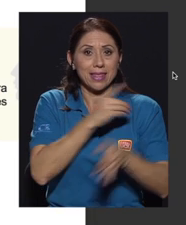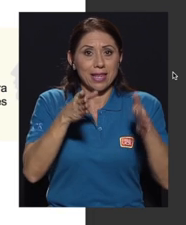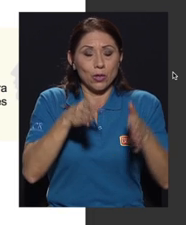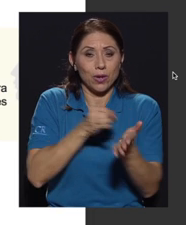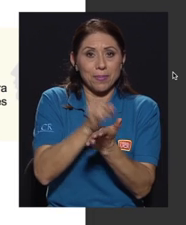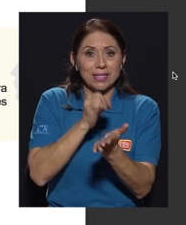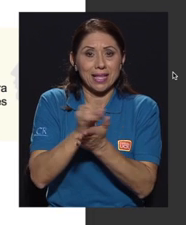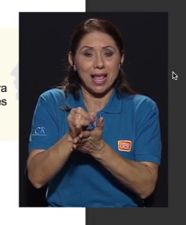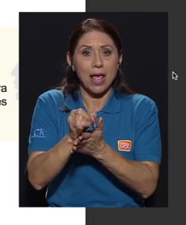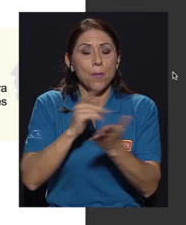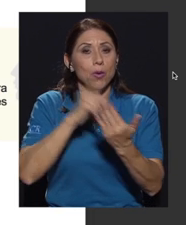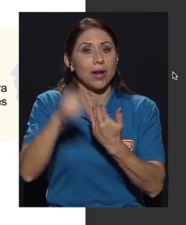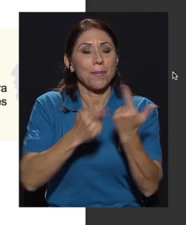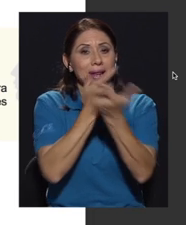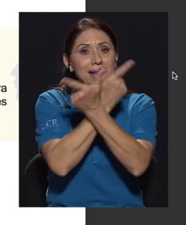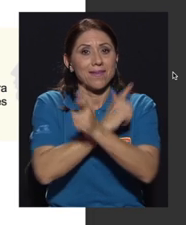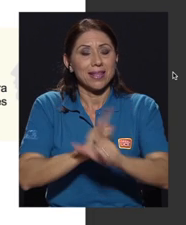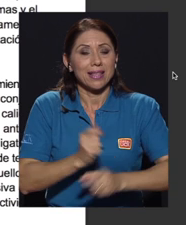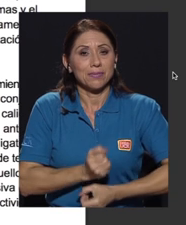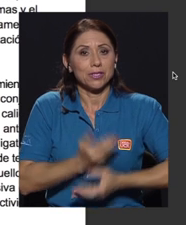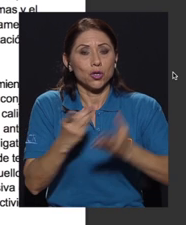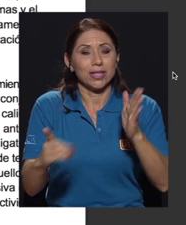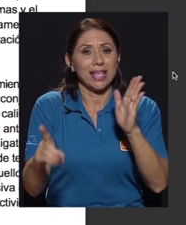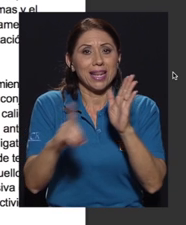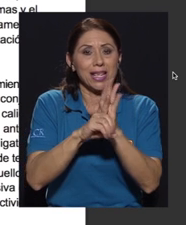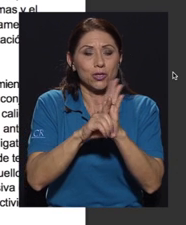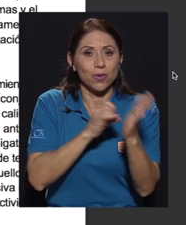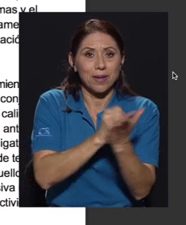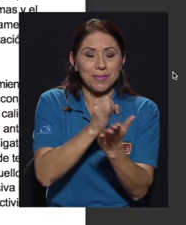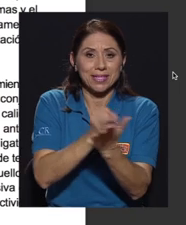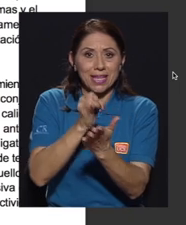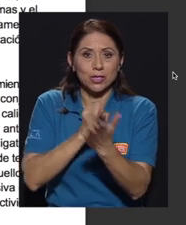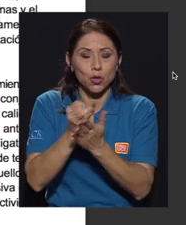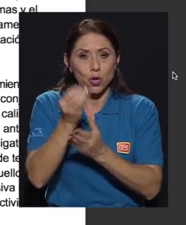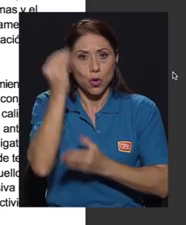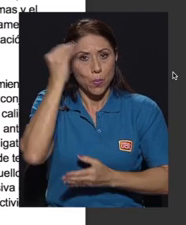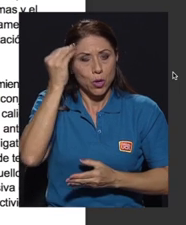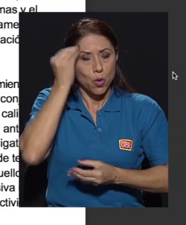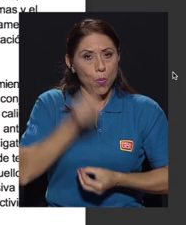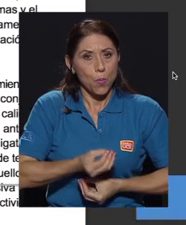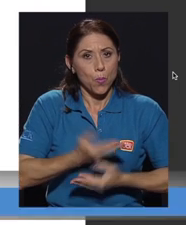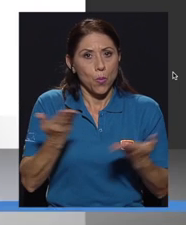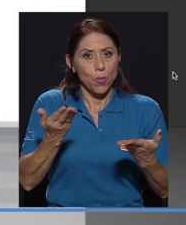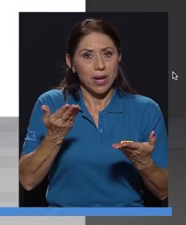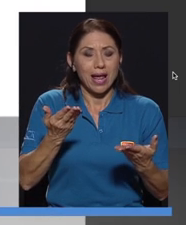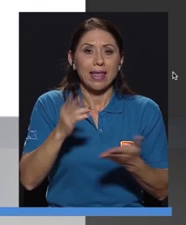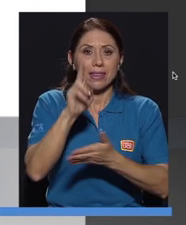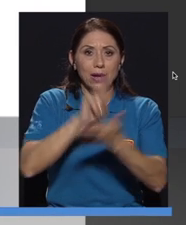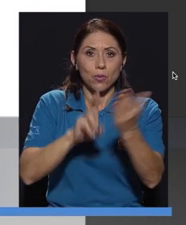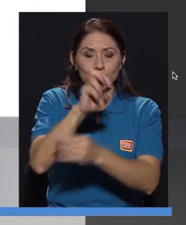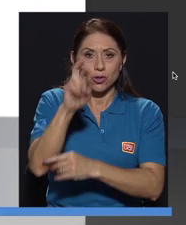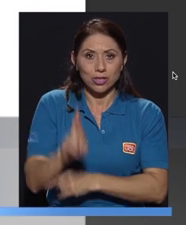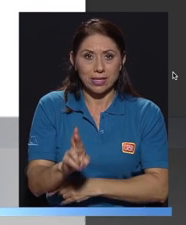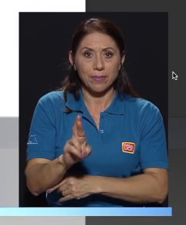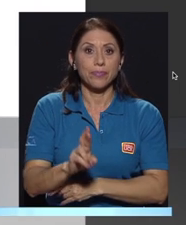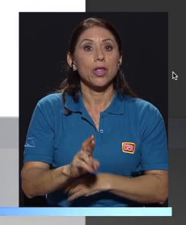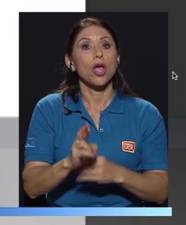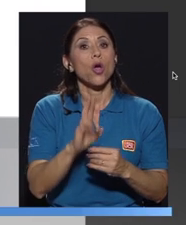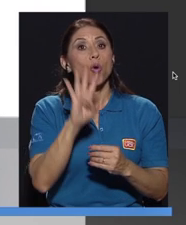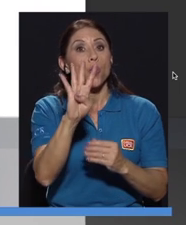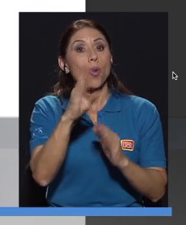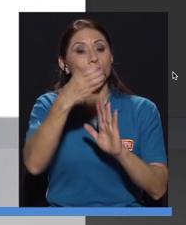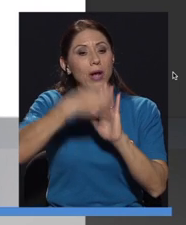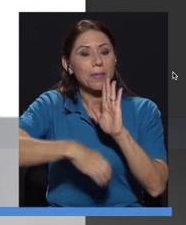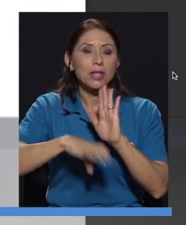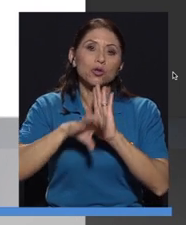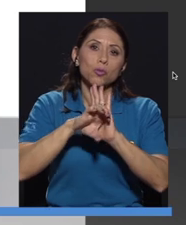de expresión, derecho a la información y opinión pública PRODELI de la UCR. Está dividido en 4 capítulos que repasan